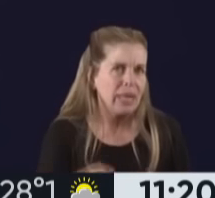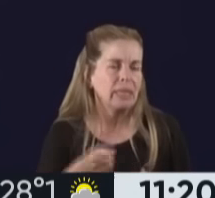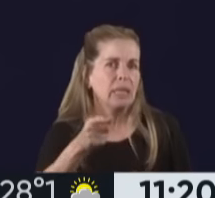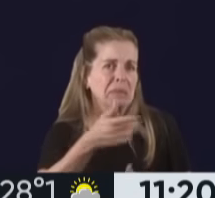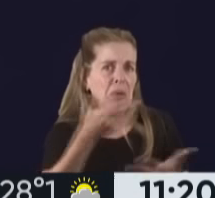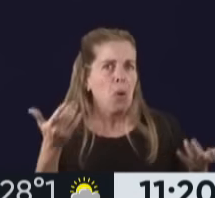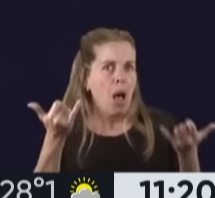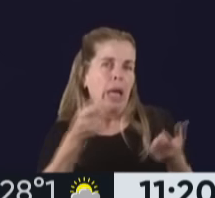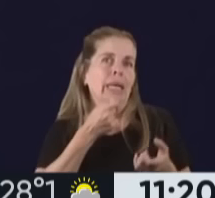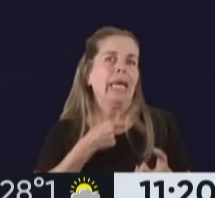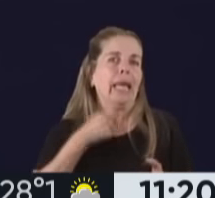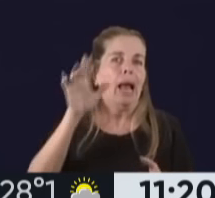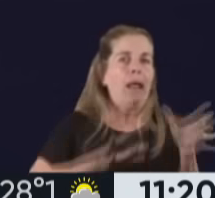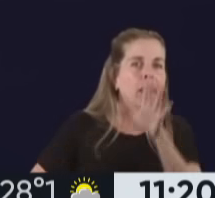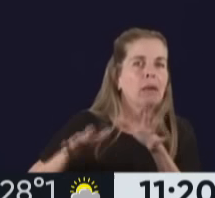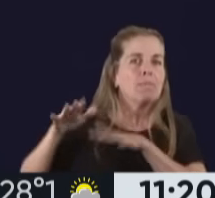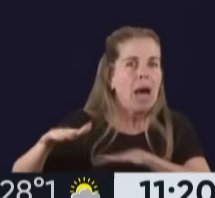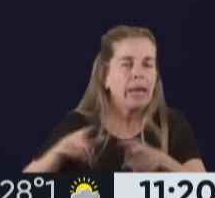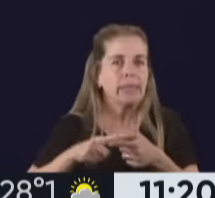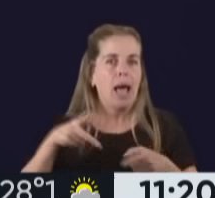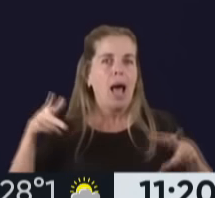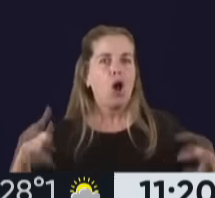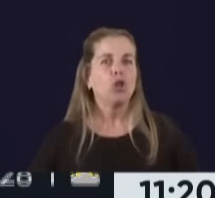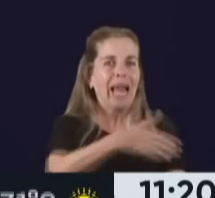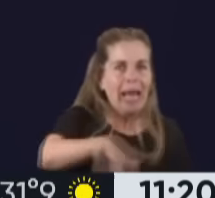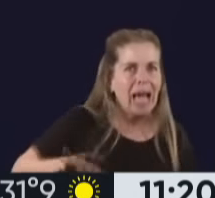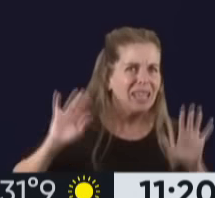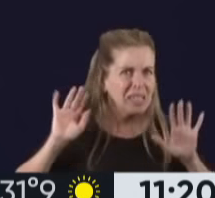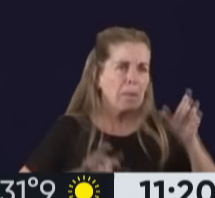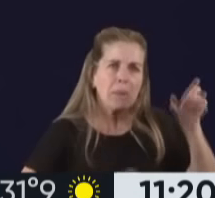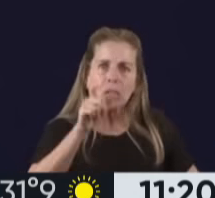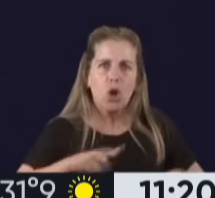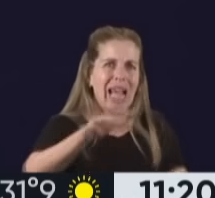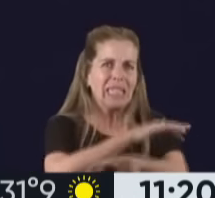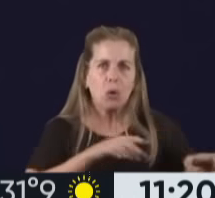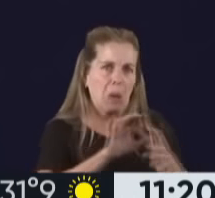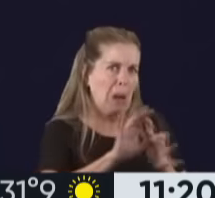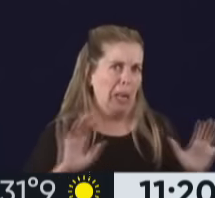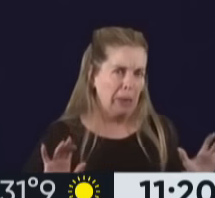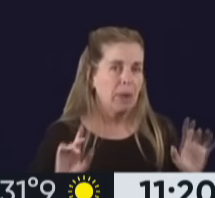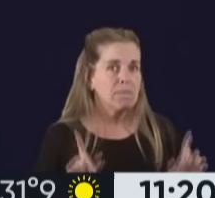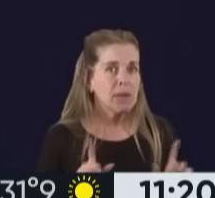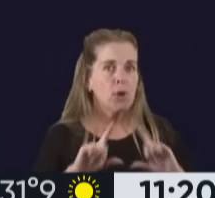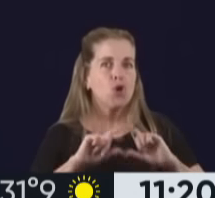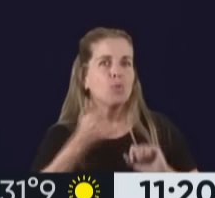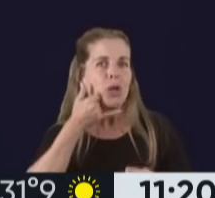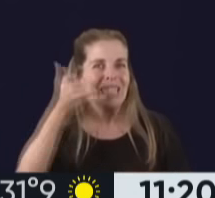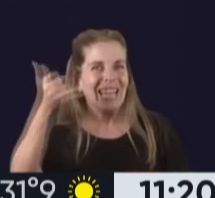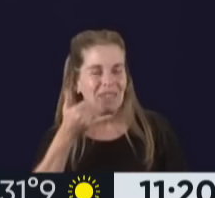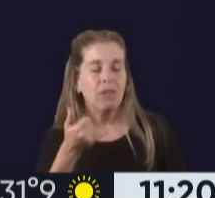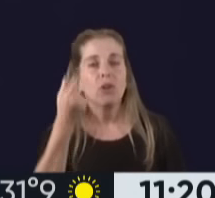circulación de las calles para quienes eligen trabajar y vivir en libertad. De hecho, la línea 134, la línea de